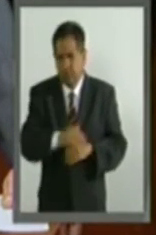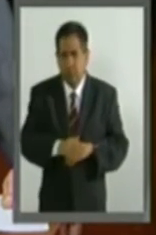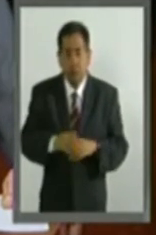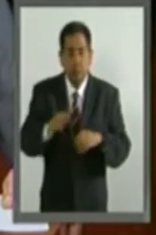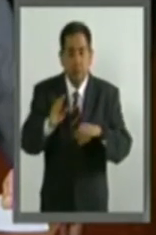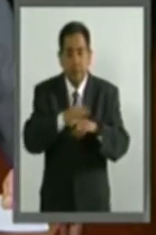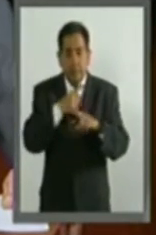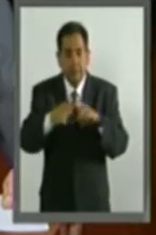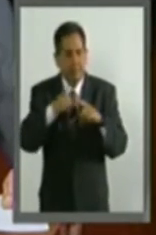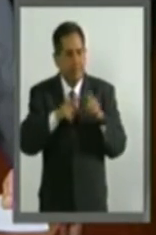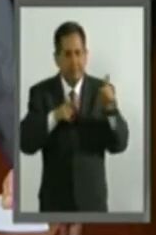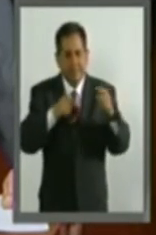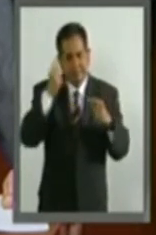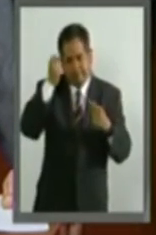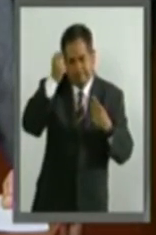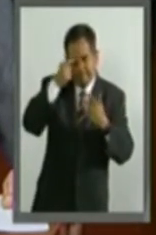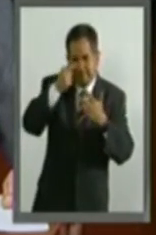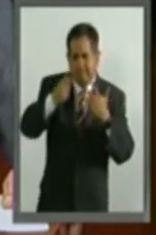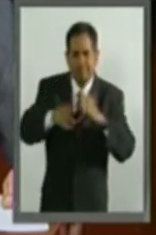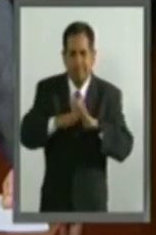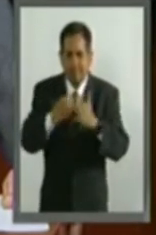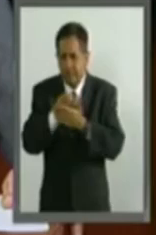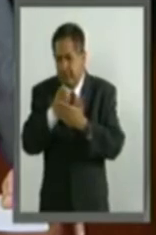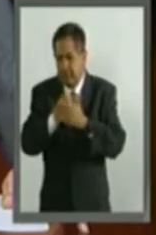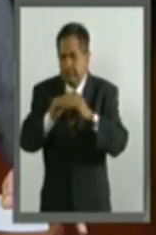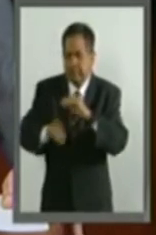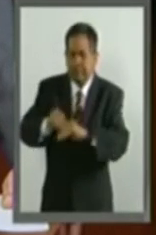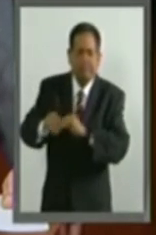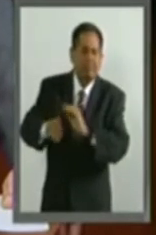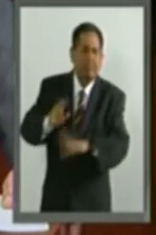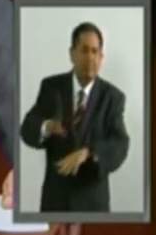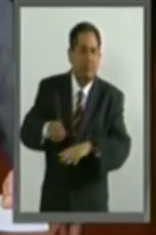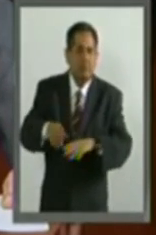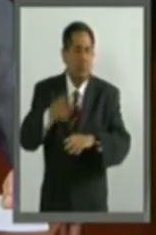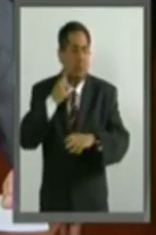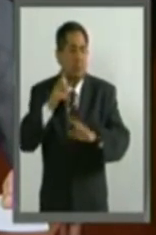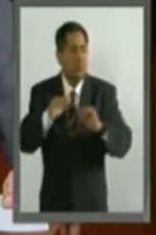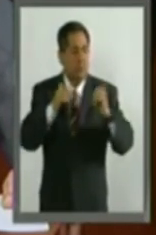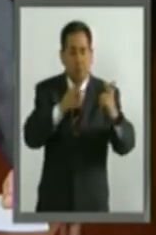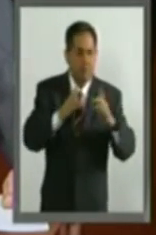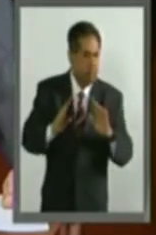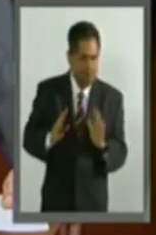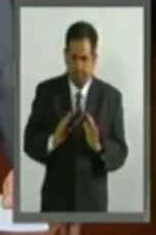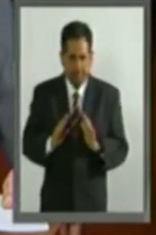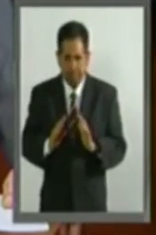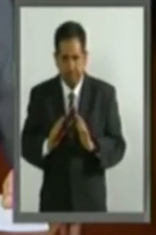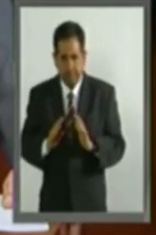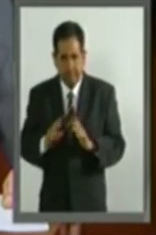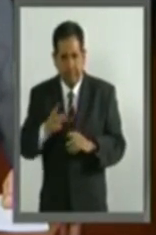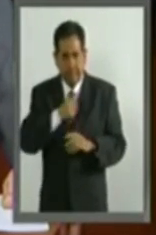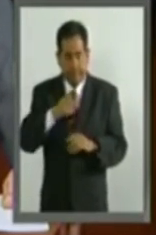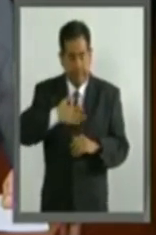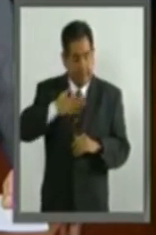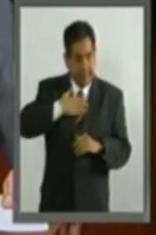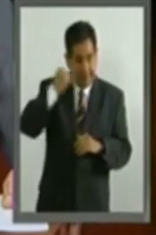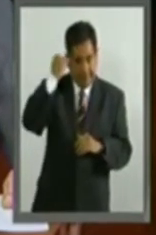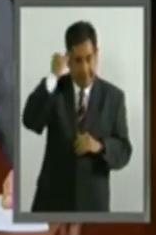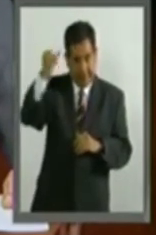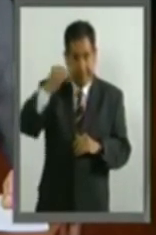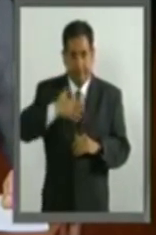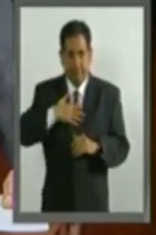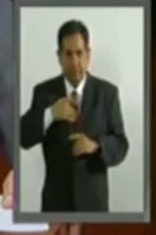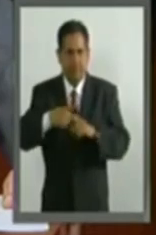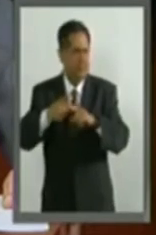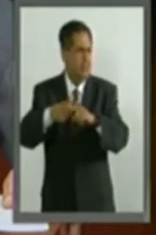serie de teorías económicas y de política exterior que, de mi punto de vista y